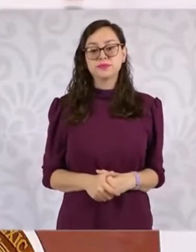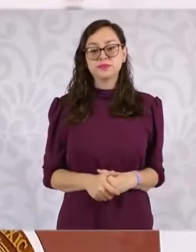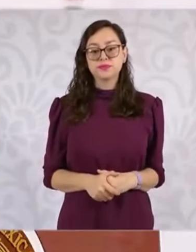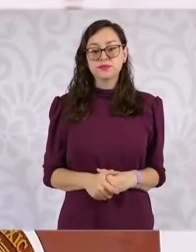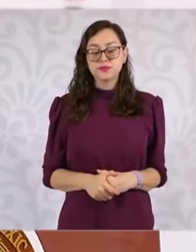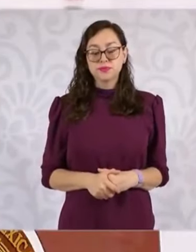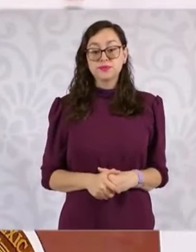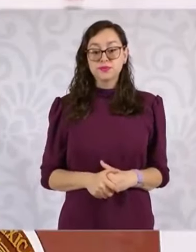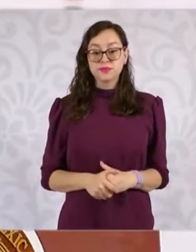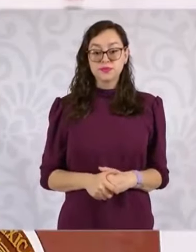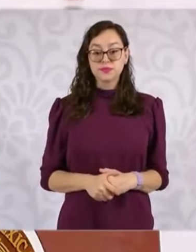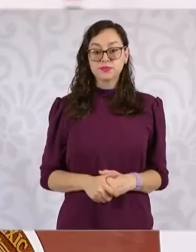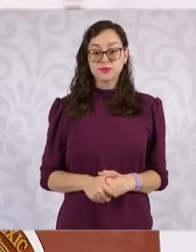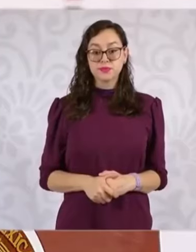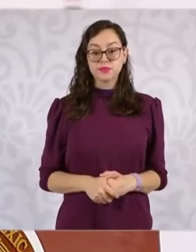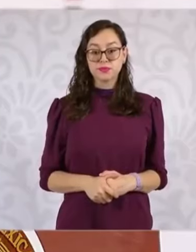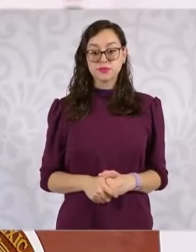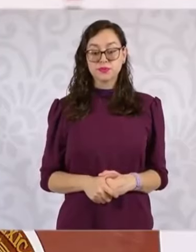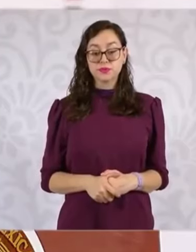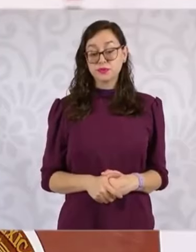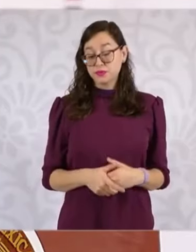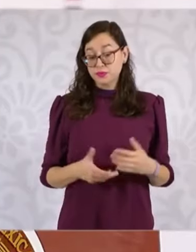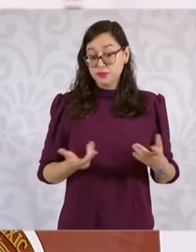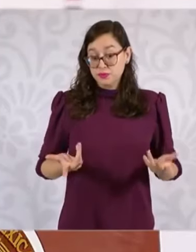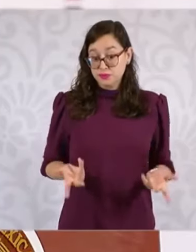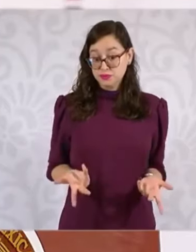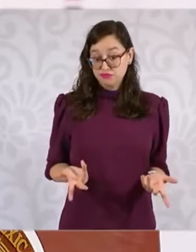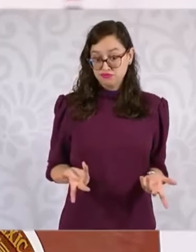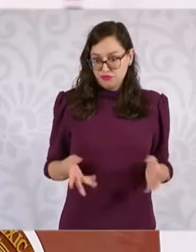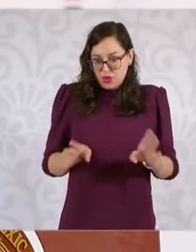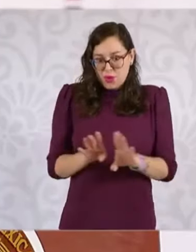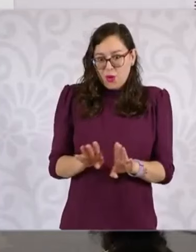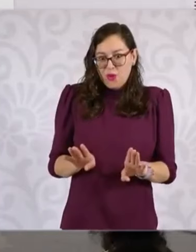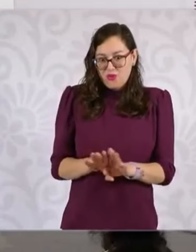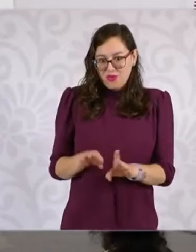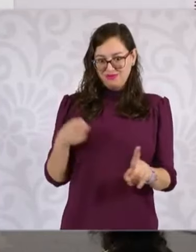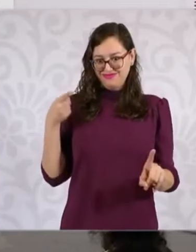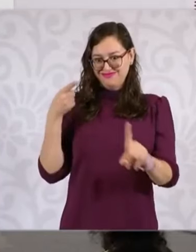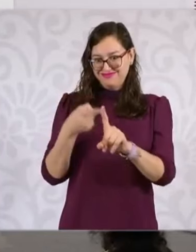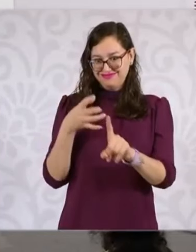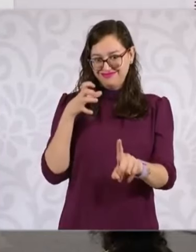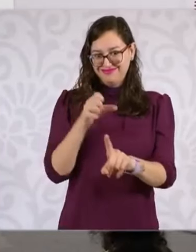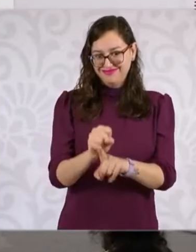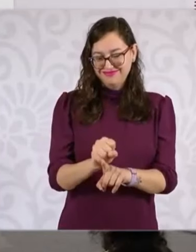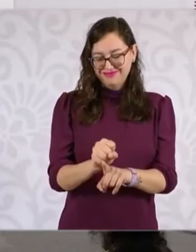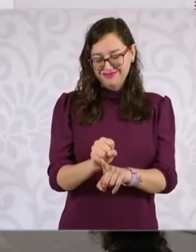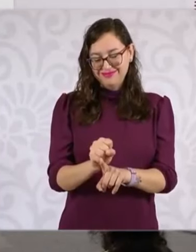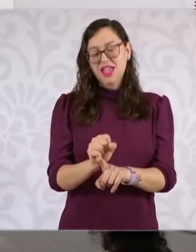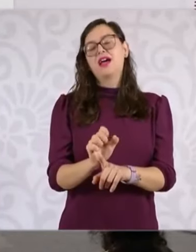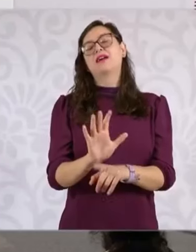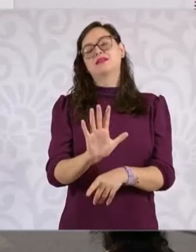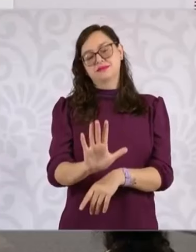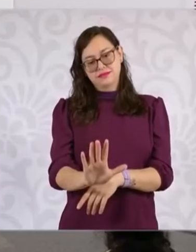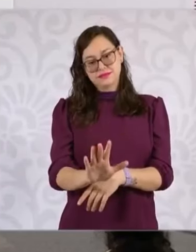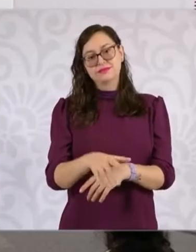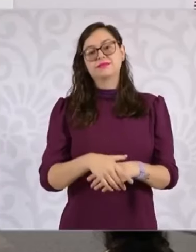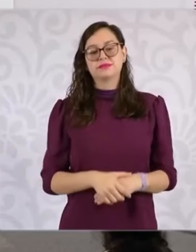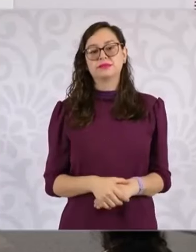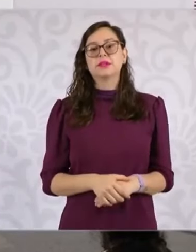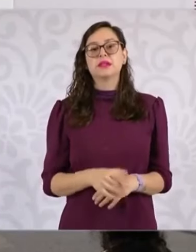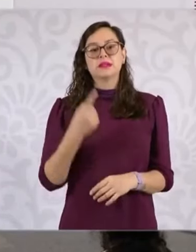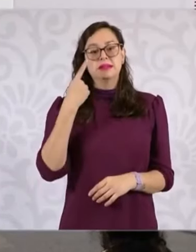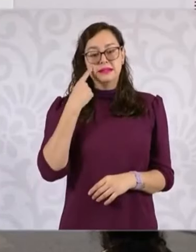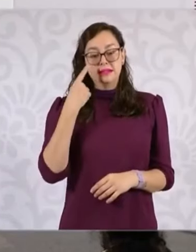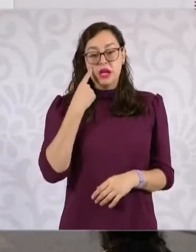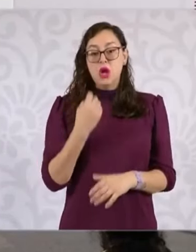Ahora, ¿qué acciones vamos a hacer a partir de lo que dispone